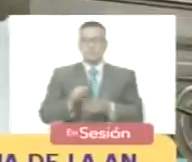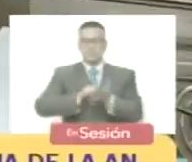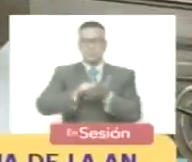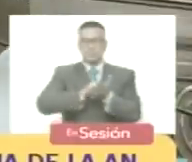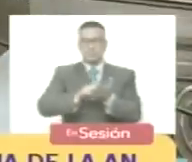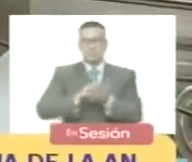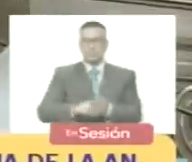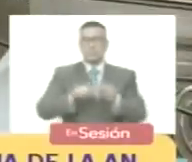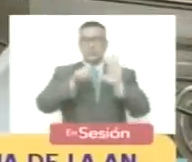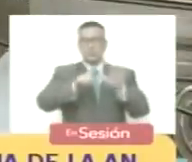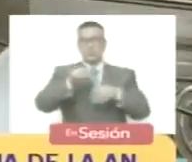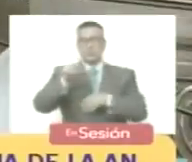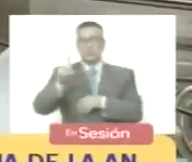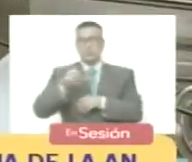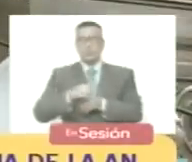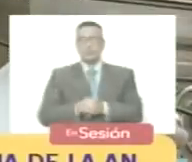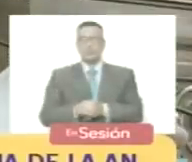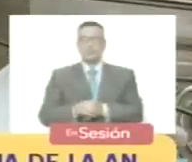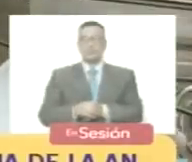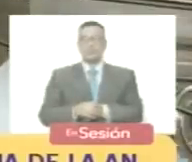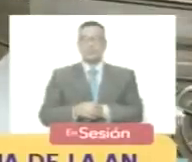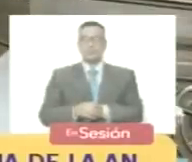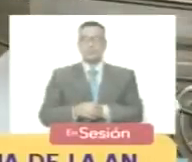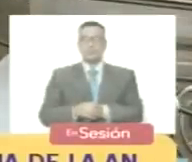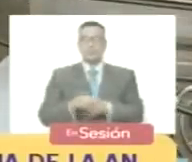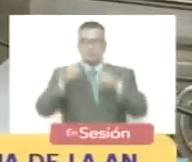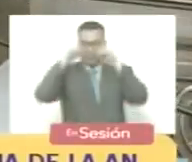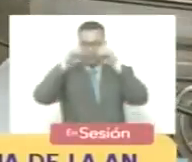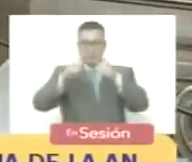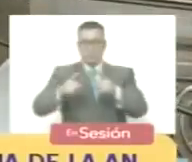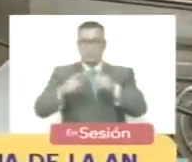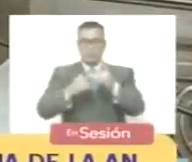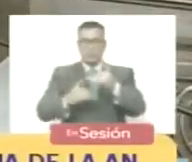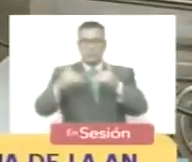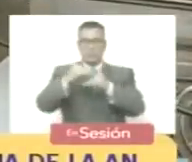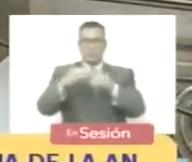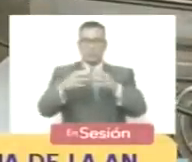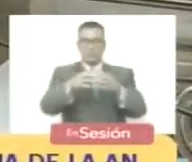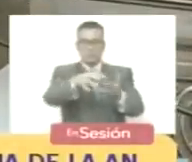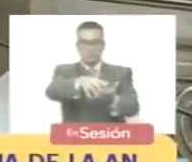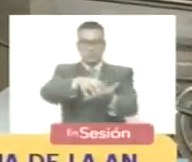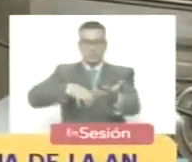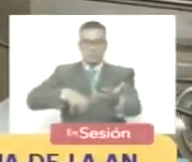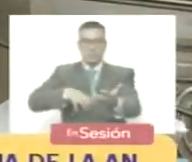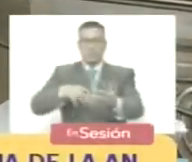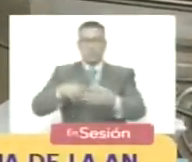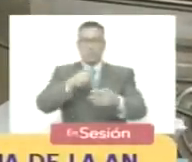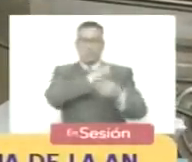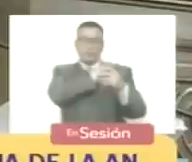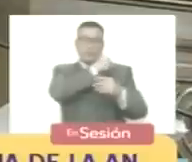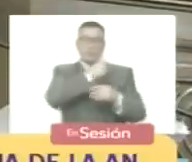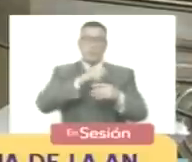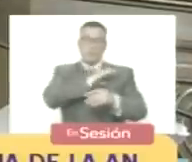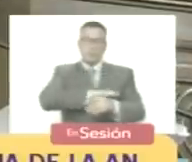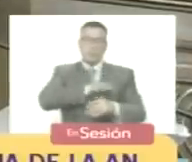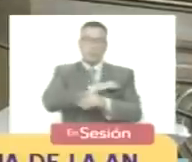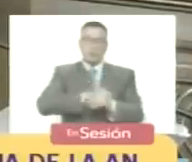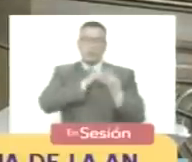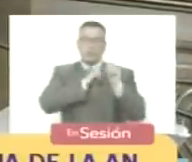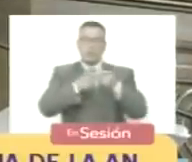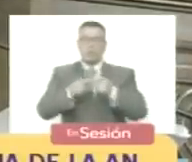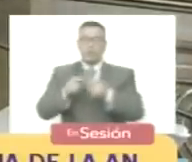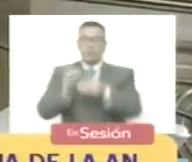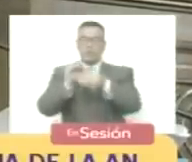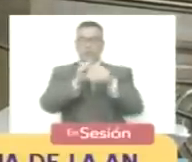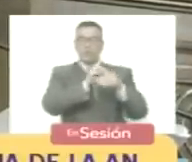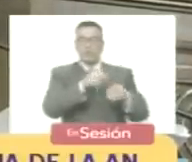Artículo 61. Por decisión de la mayoría de sus integrantes, de la Junta Directiva, de la Comisión Delegada o por